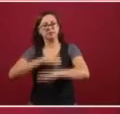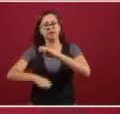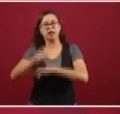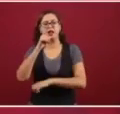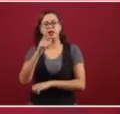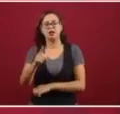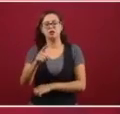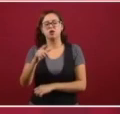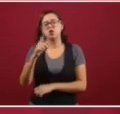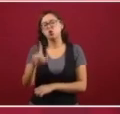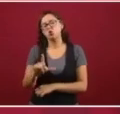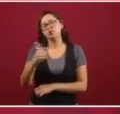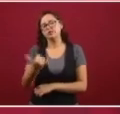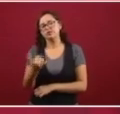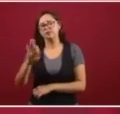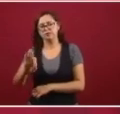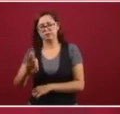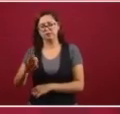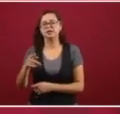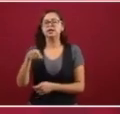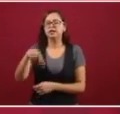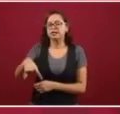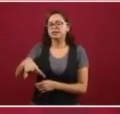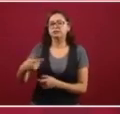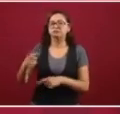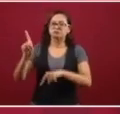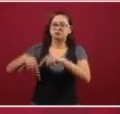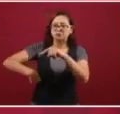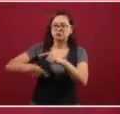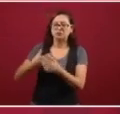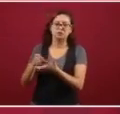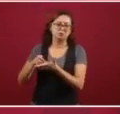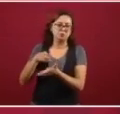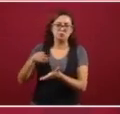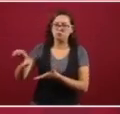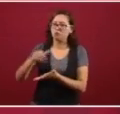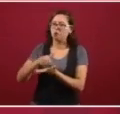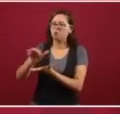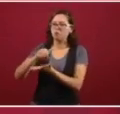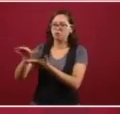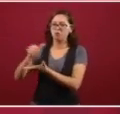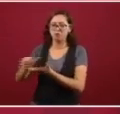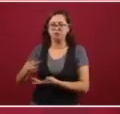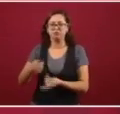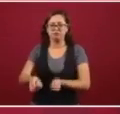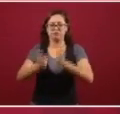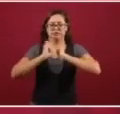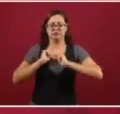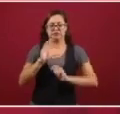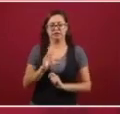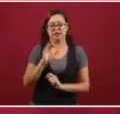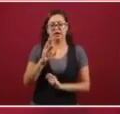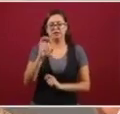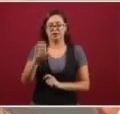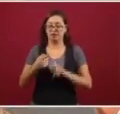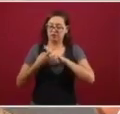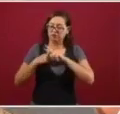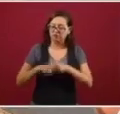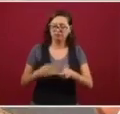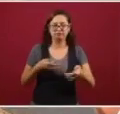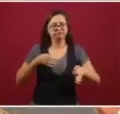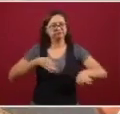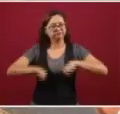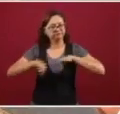podemos seguir reduciendo con base a estar haciendo